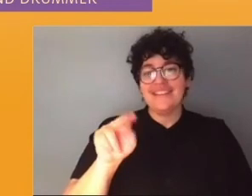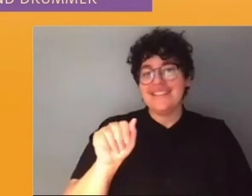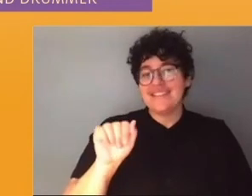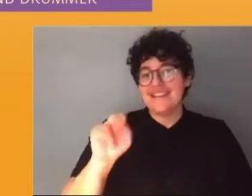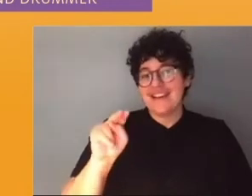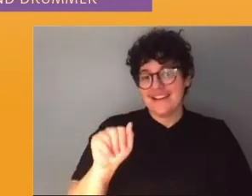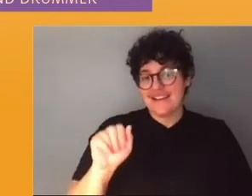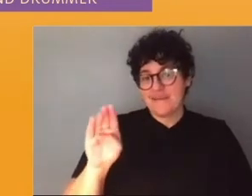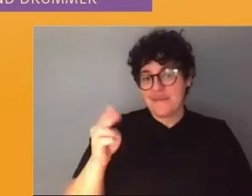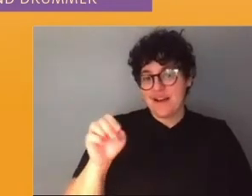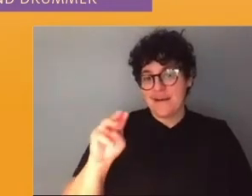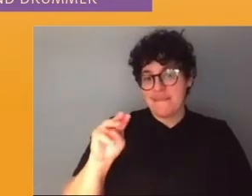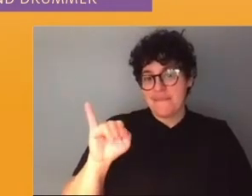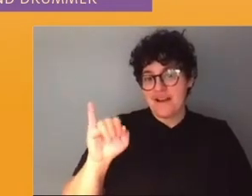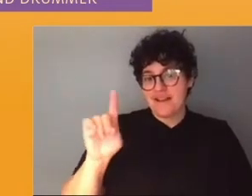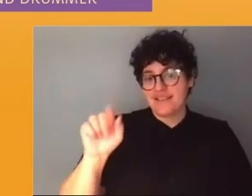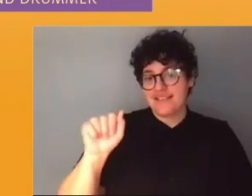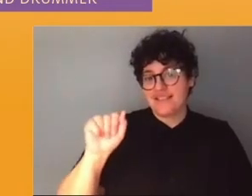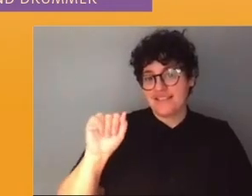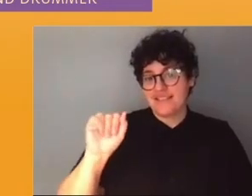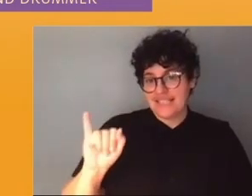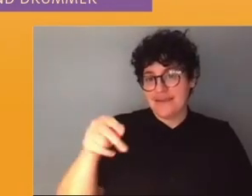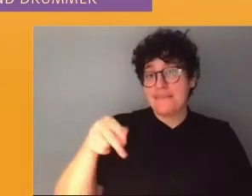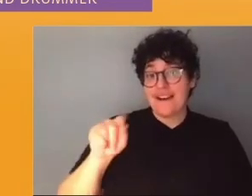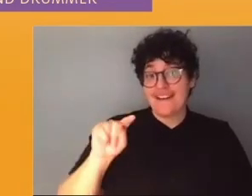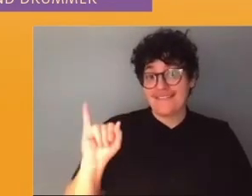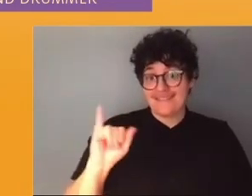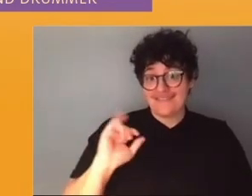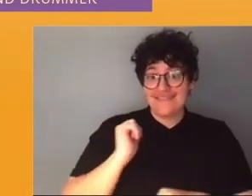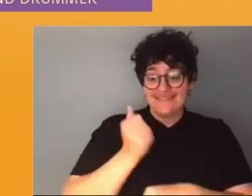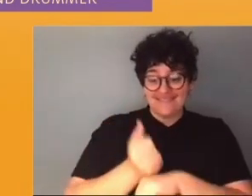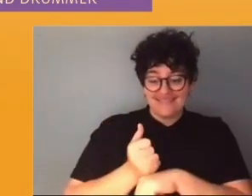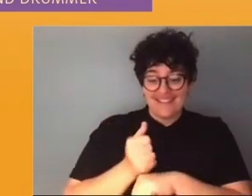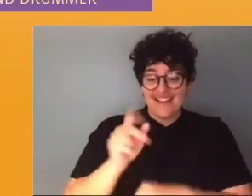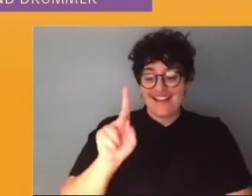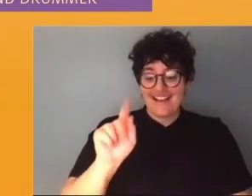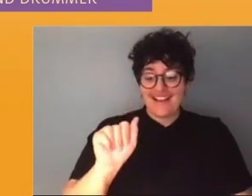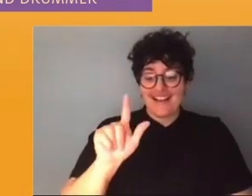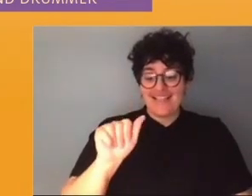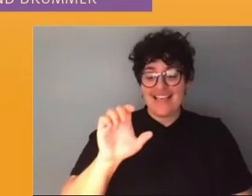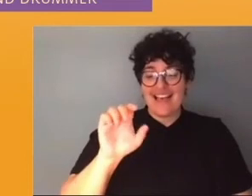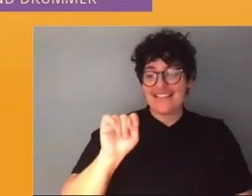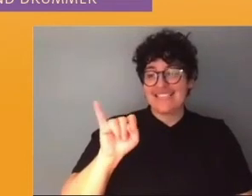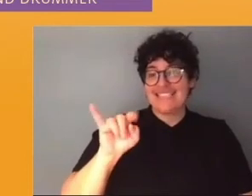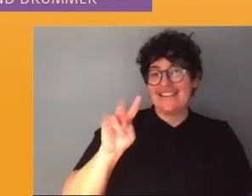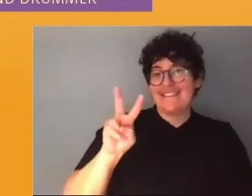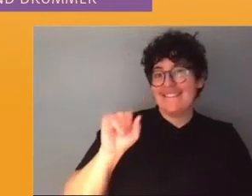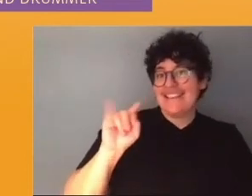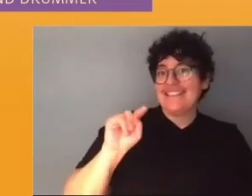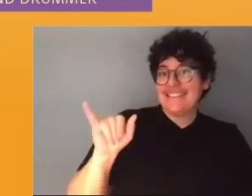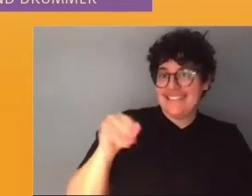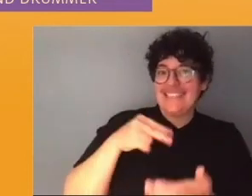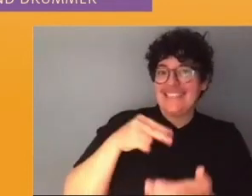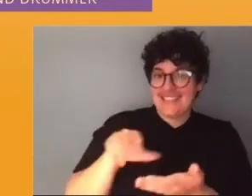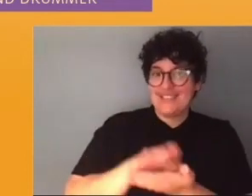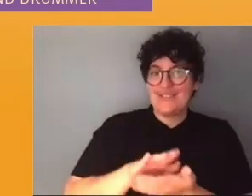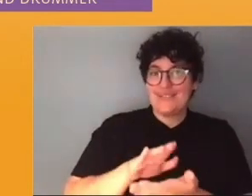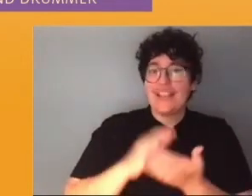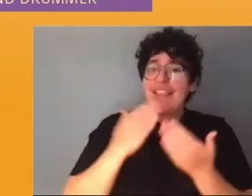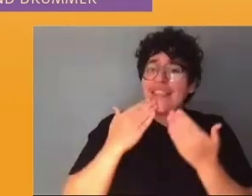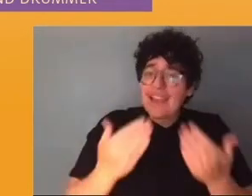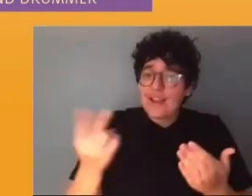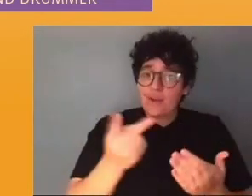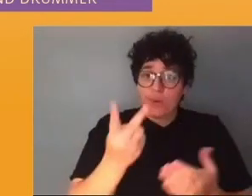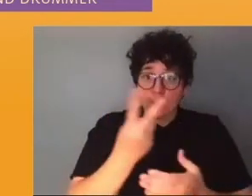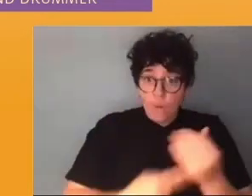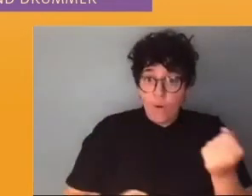la organización Collectivity, Colectividad. Gracias por su compromiso a Tucson, al festival y a sus tradiciones. Ha sido un placer